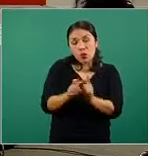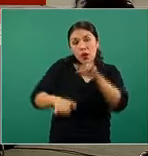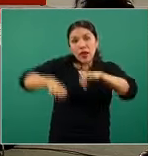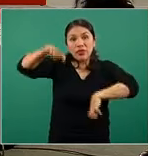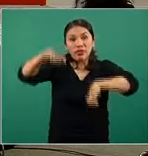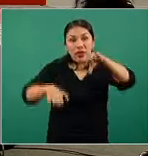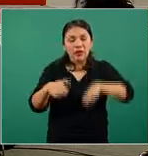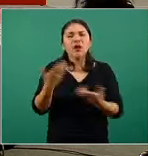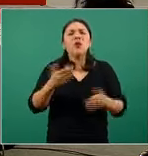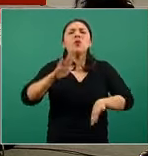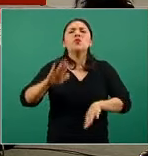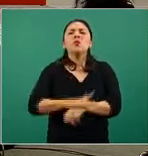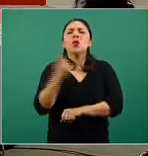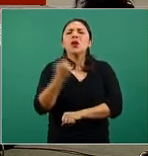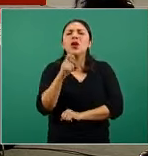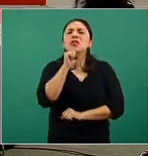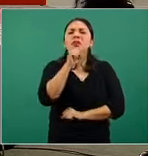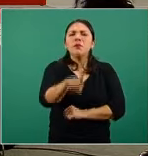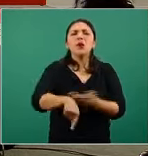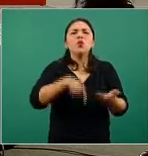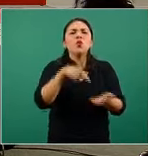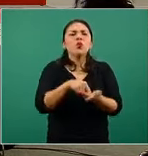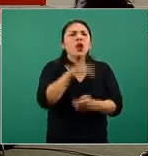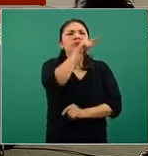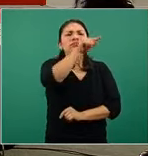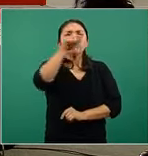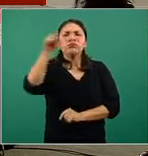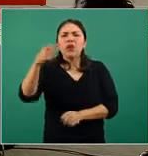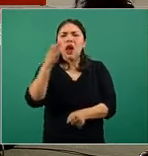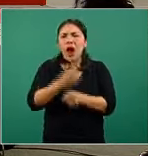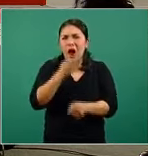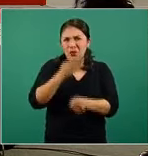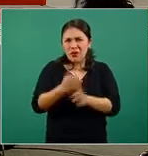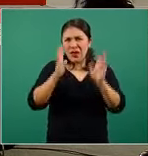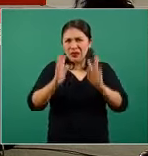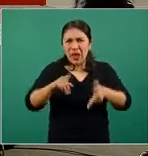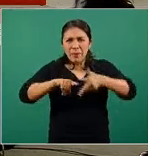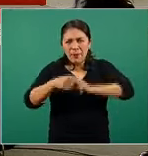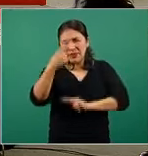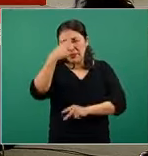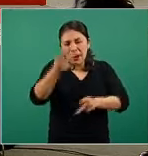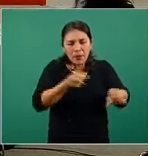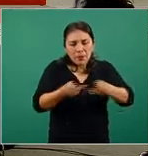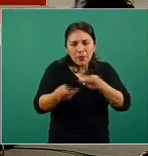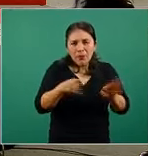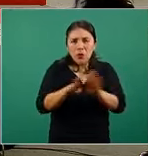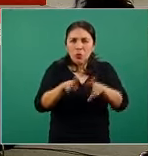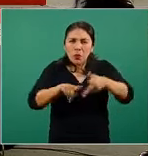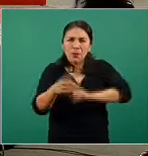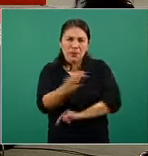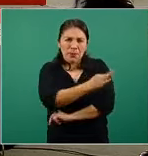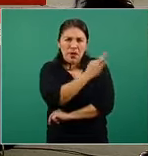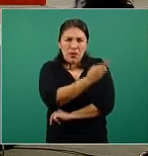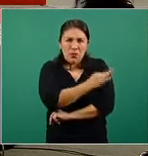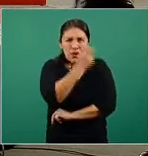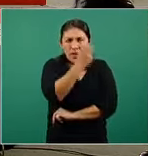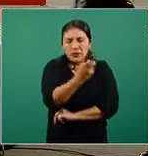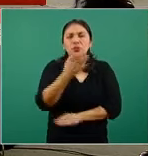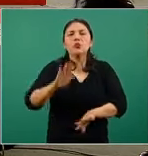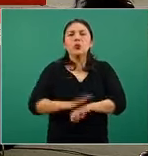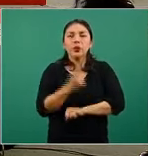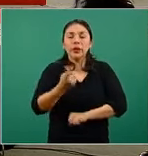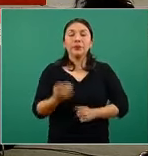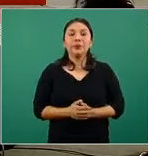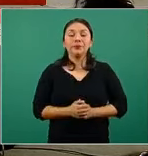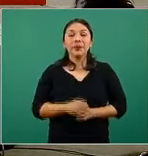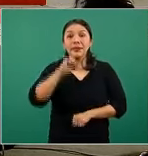edad y por qué también en los lugares o localidades que hasta el momento se han definido para iniciar con esta actividad.